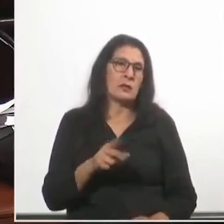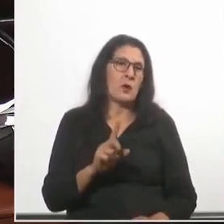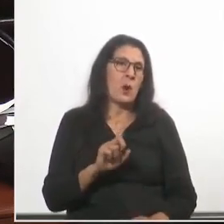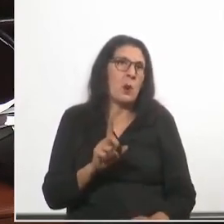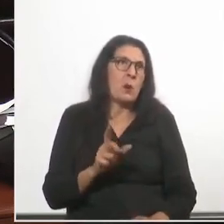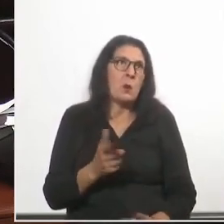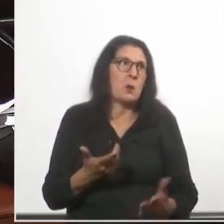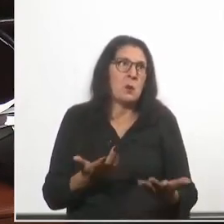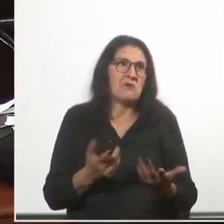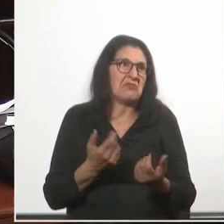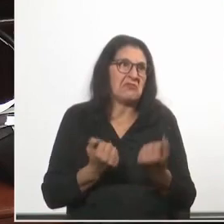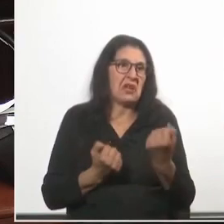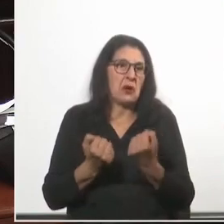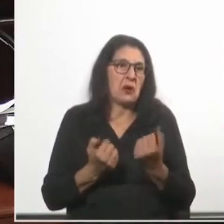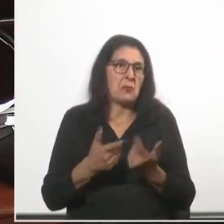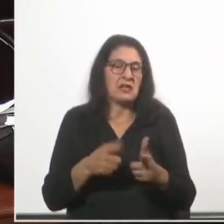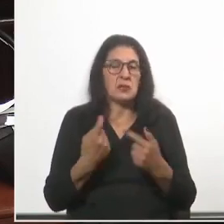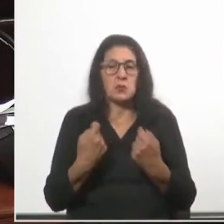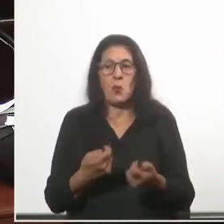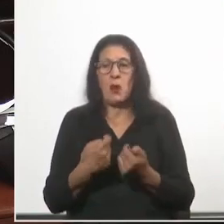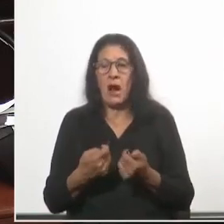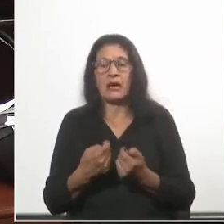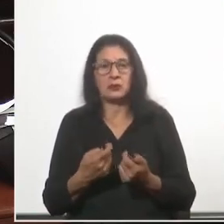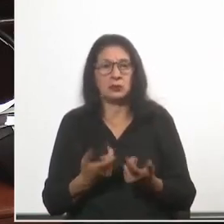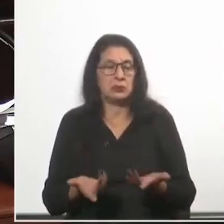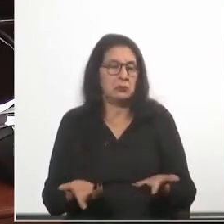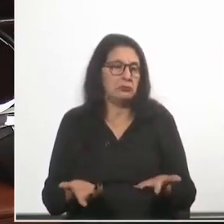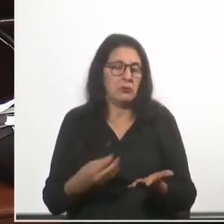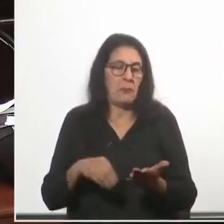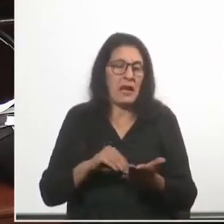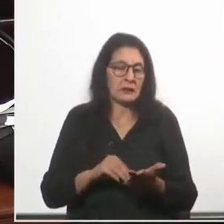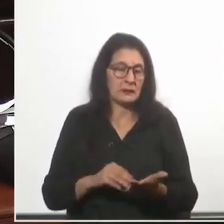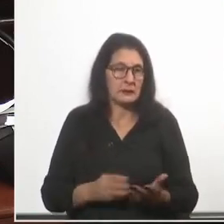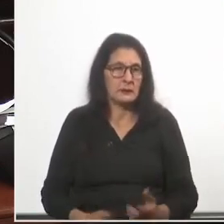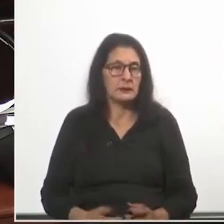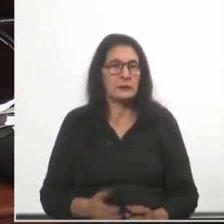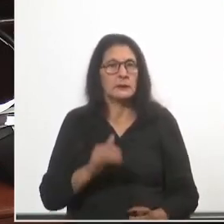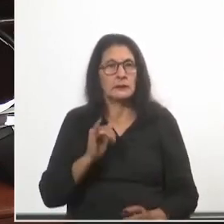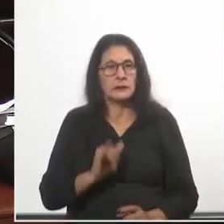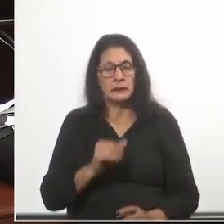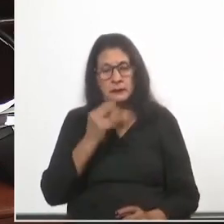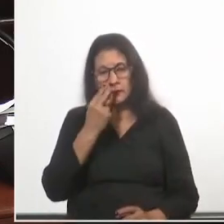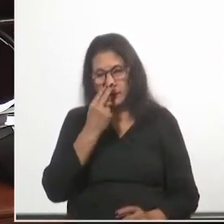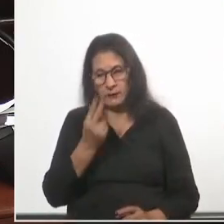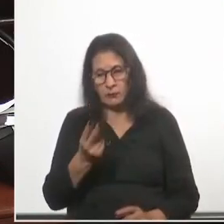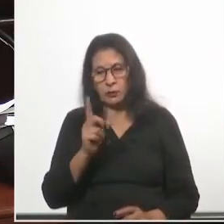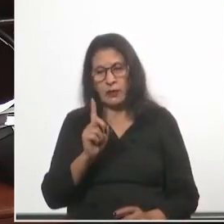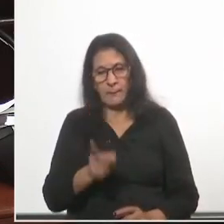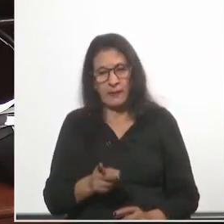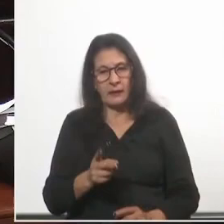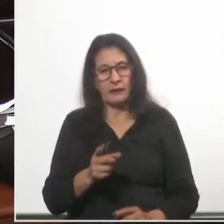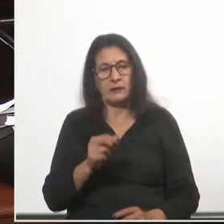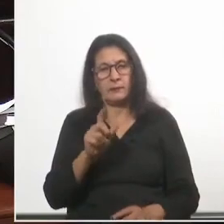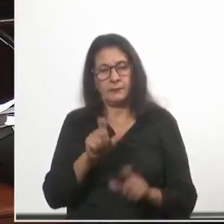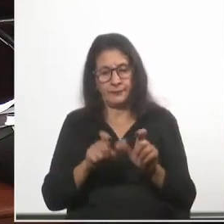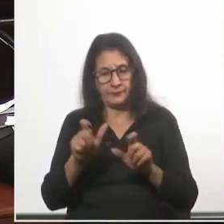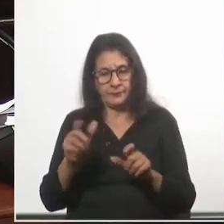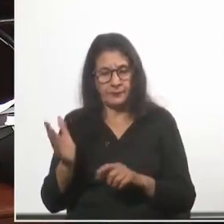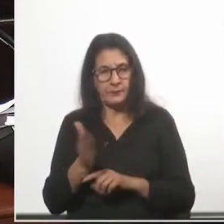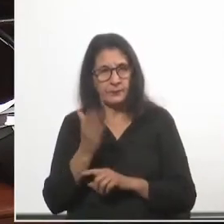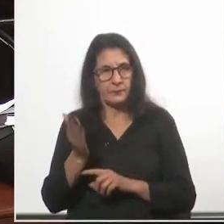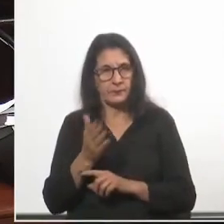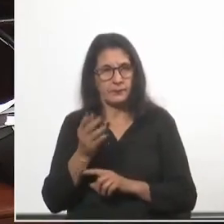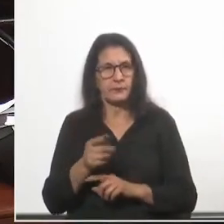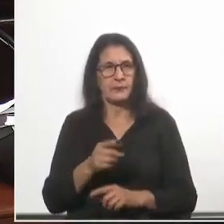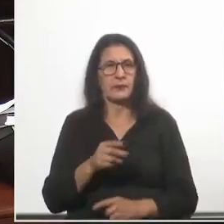tiene significación económica y le significa un gasto al productor. Y también vimos un grupo de productores promoviendo